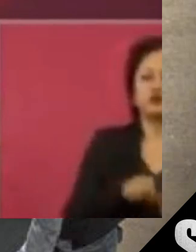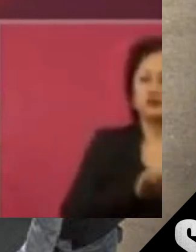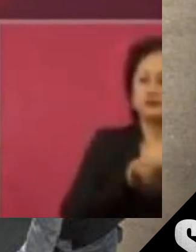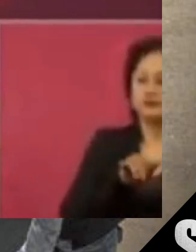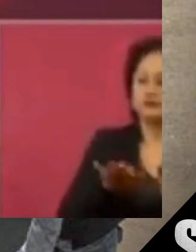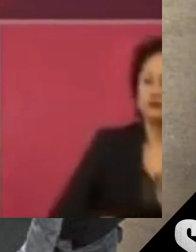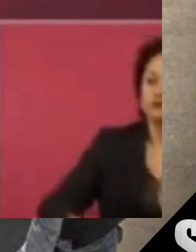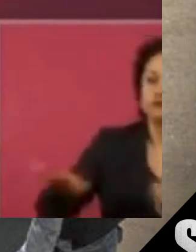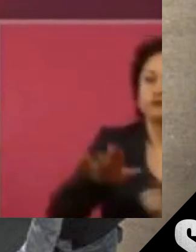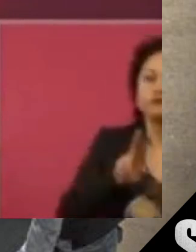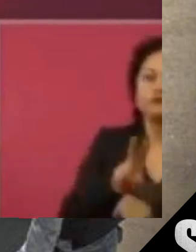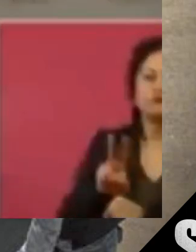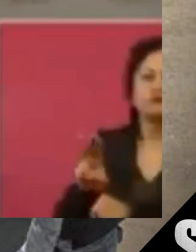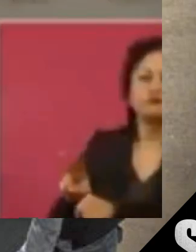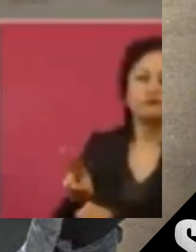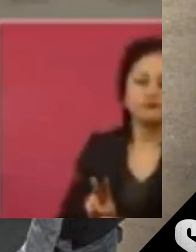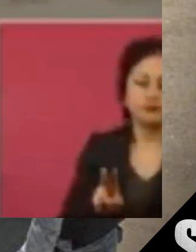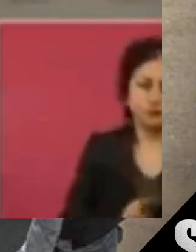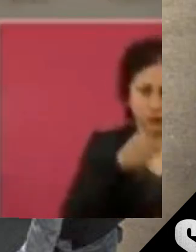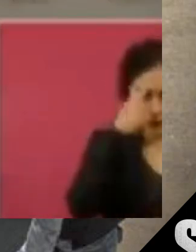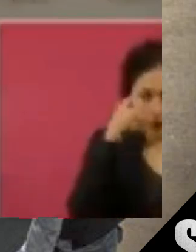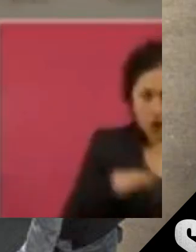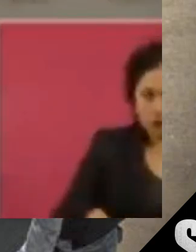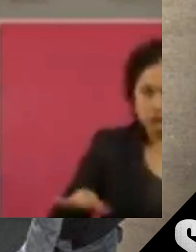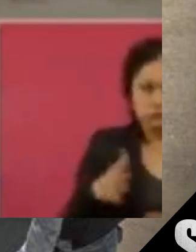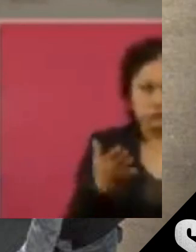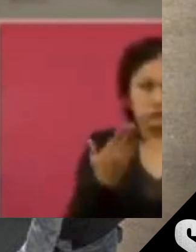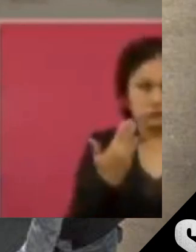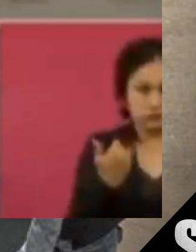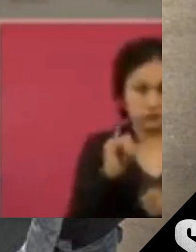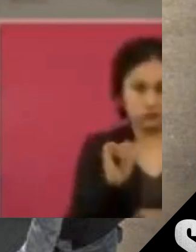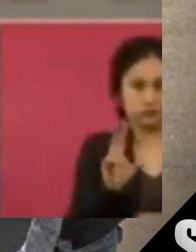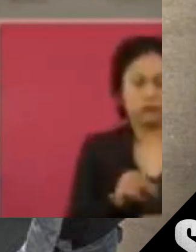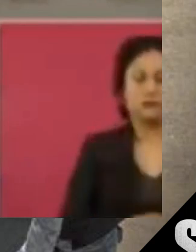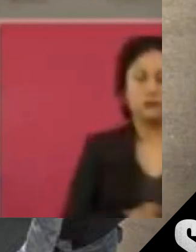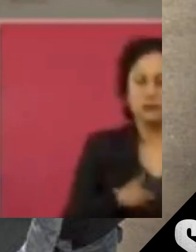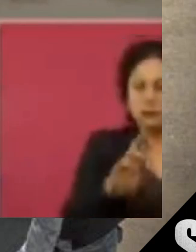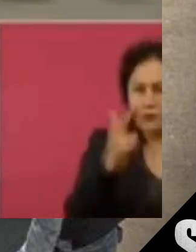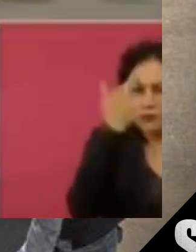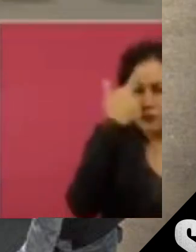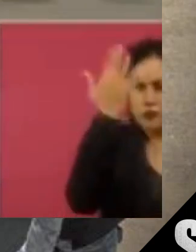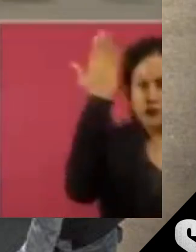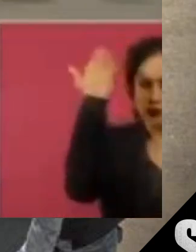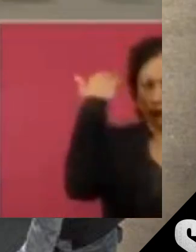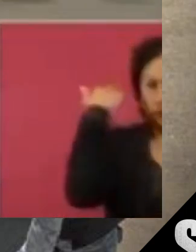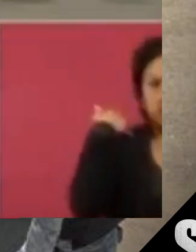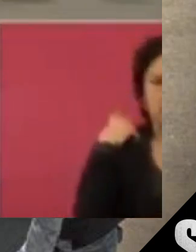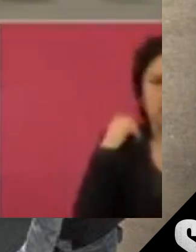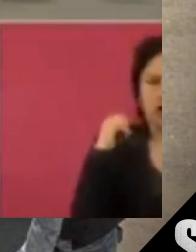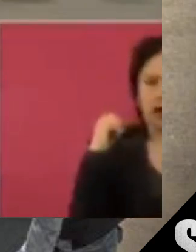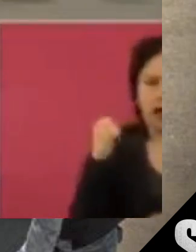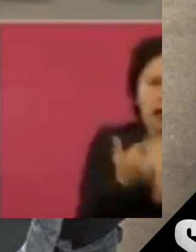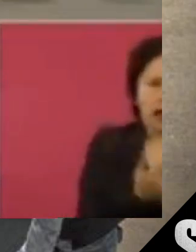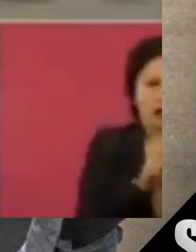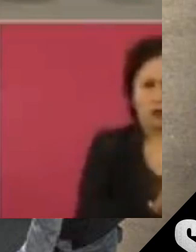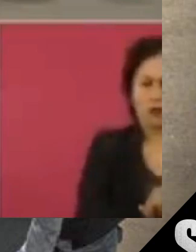hay. Recordarán que en días anteriores, donde se presentó algo similar, teníamos un número, y los